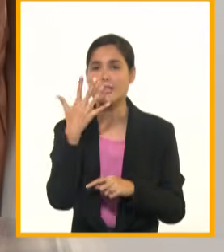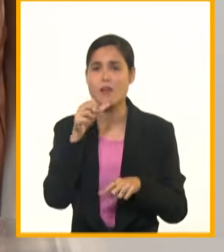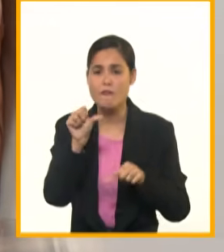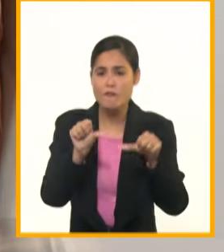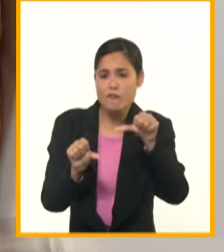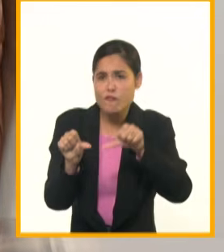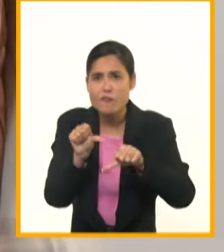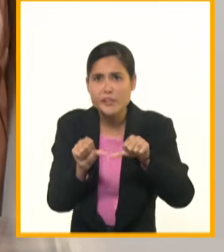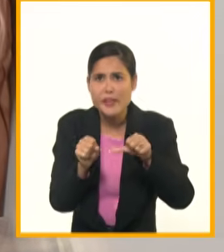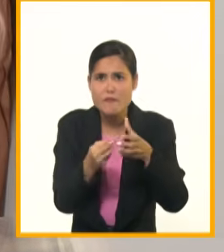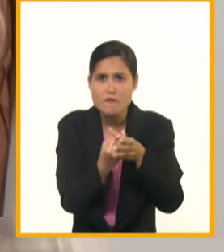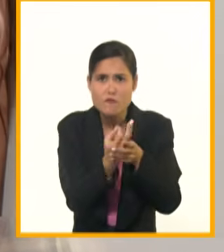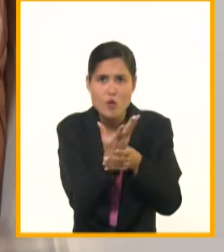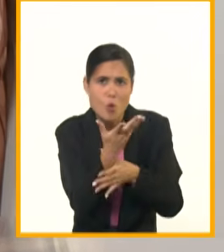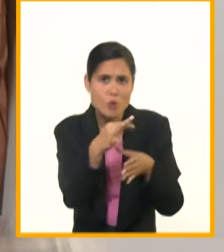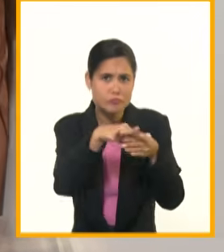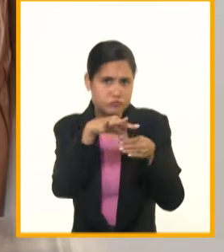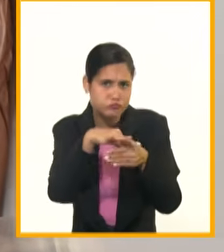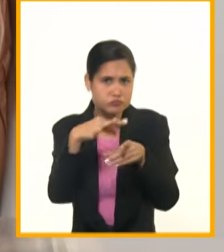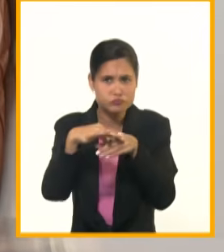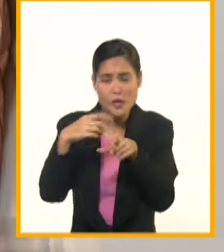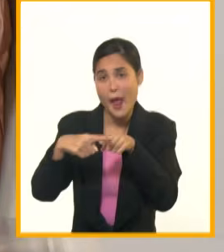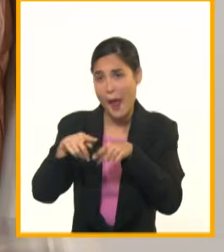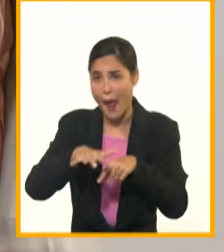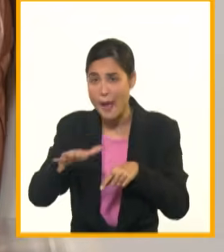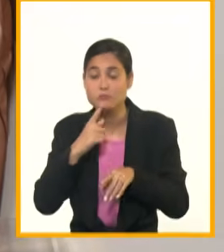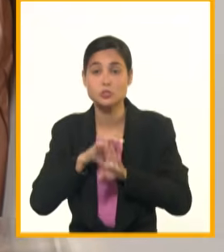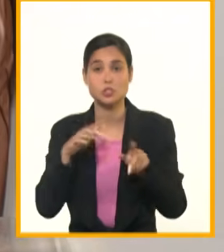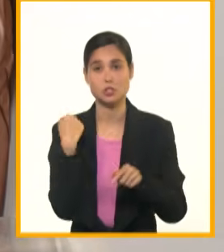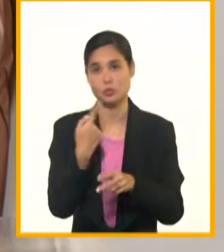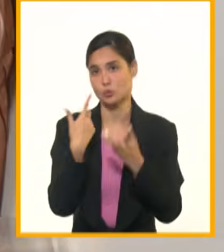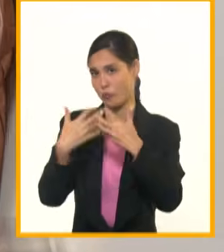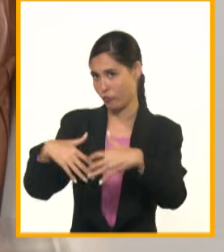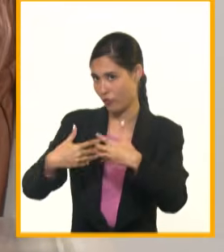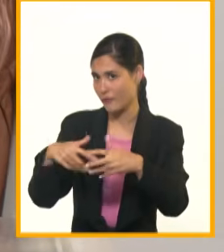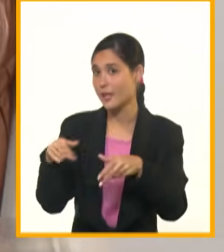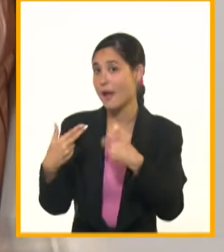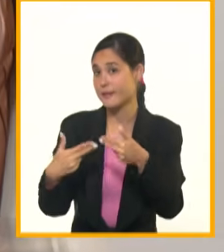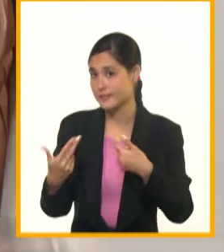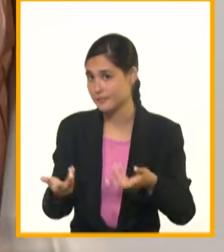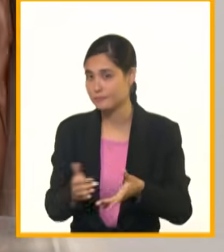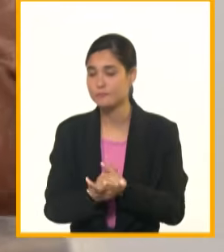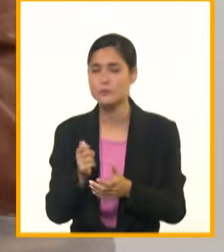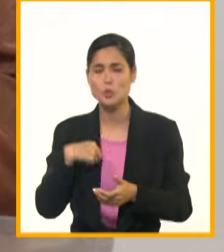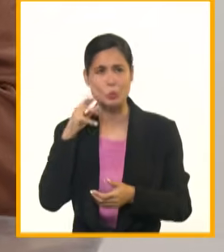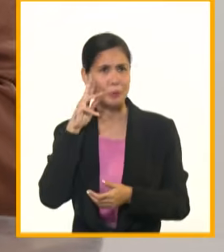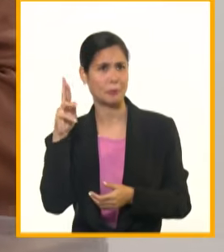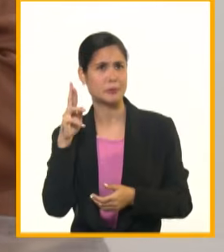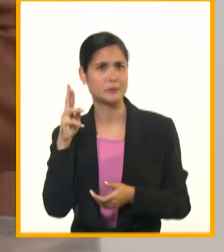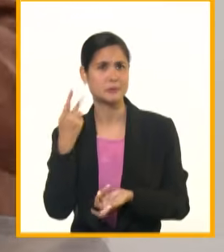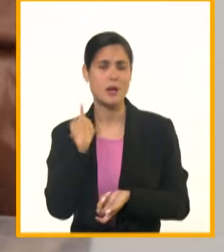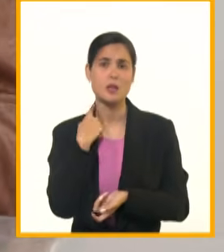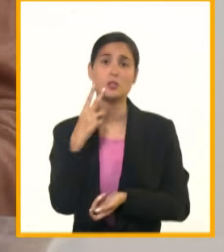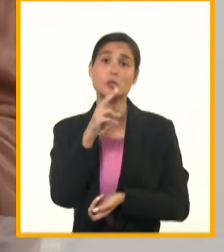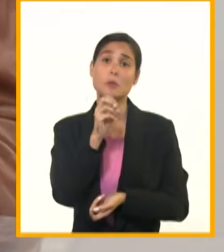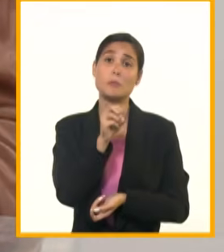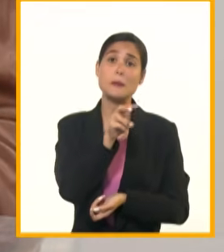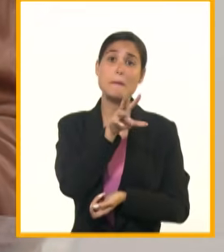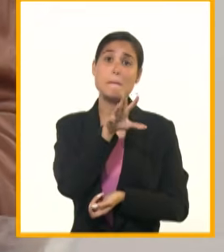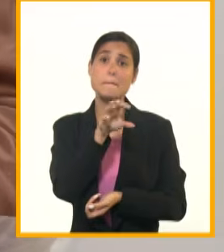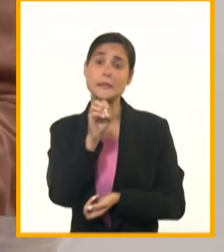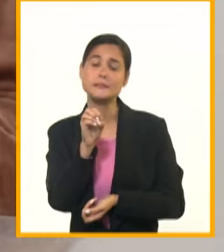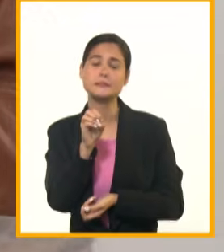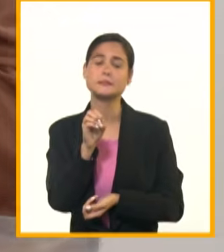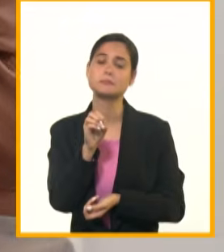fábricas habituales, yo recuerdo que los jefes nos hacían una crítica en el 2020, porque una provincia muy productora de